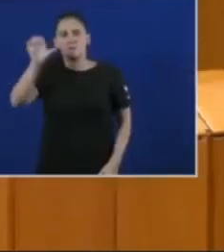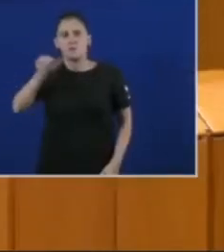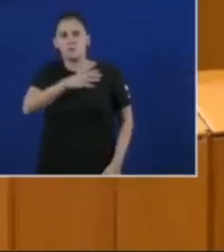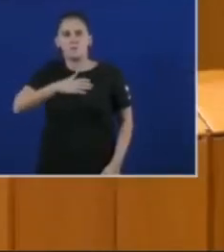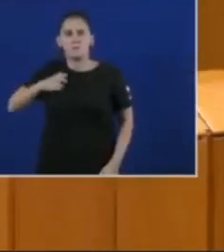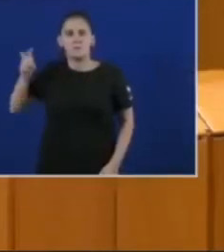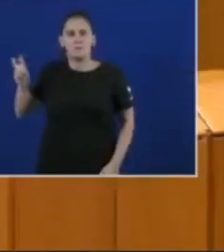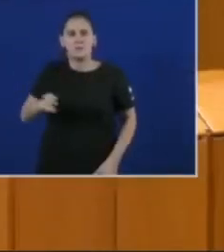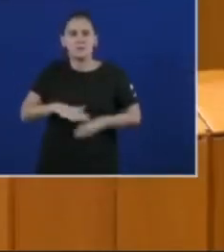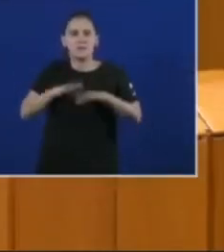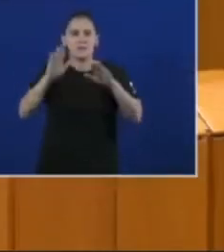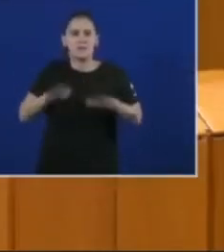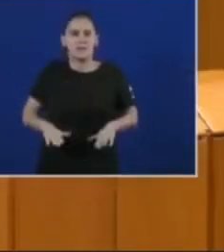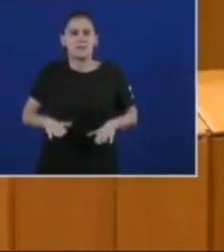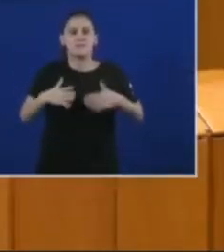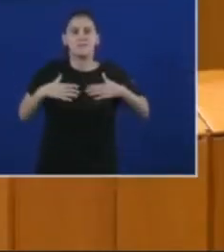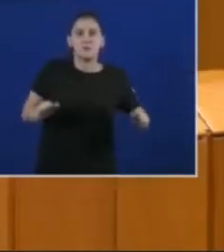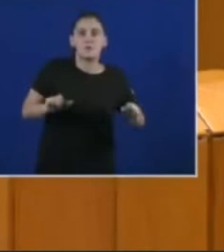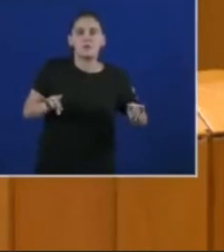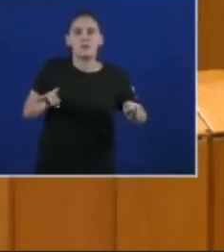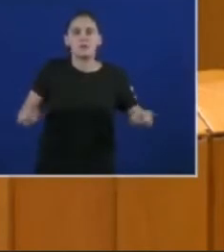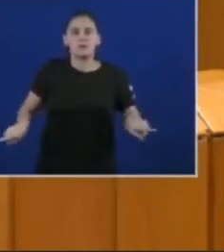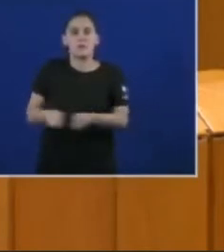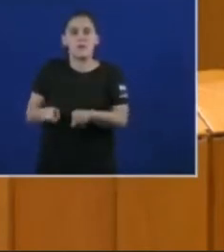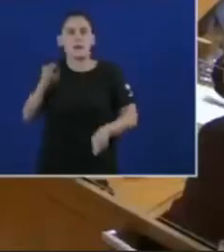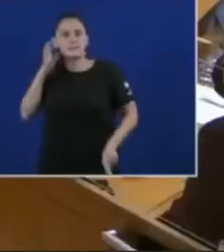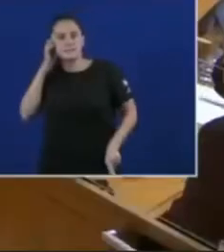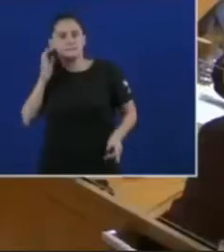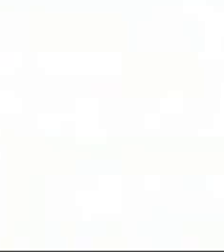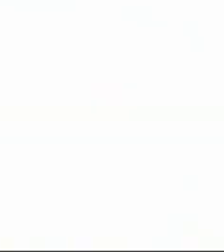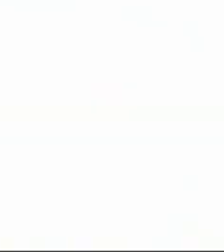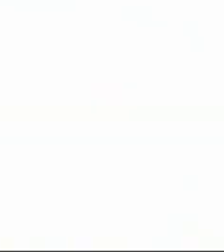quedar. Saúde, terra, irmás.